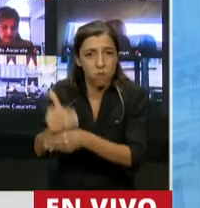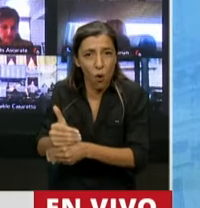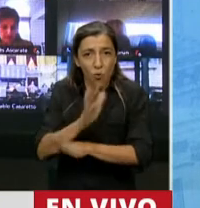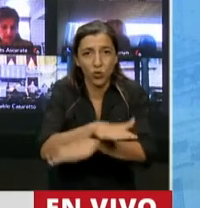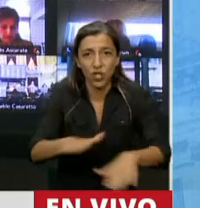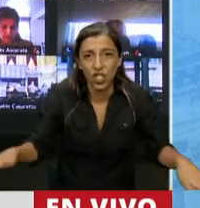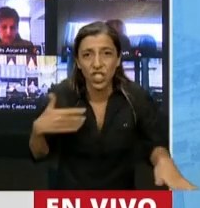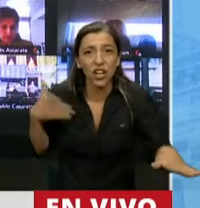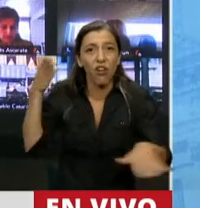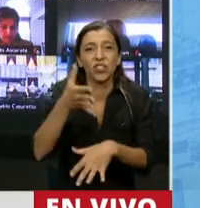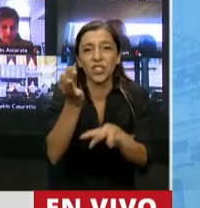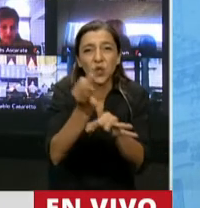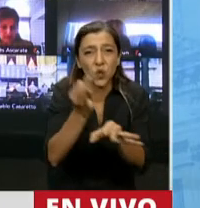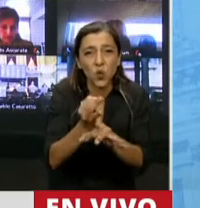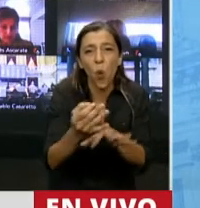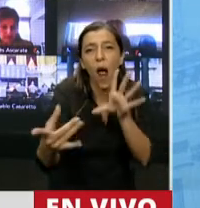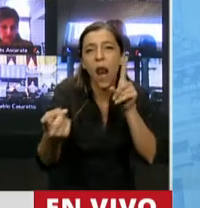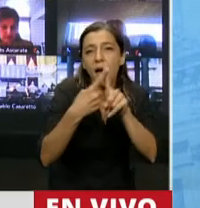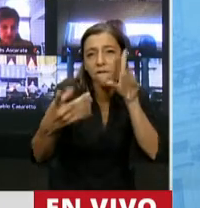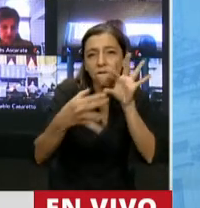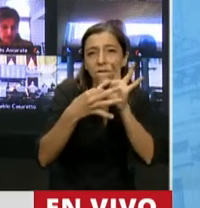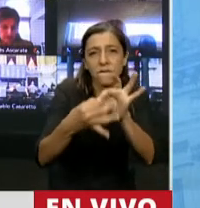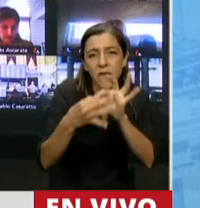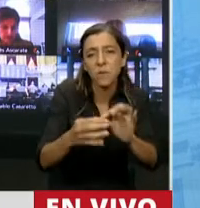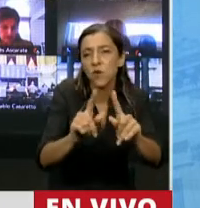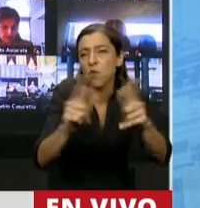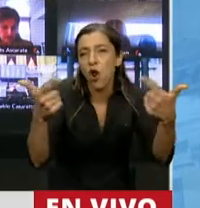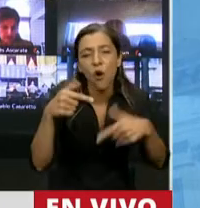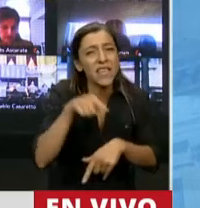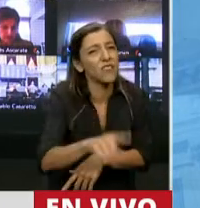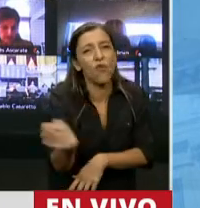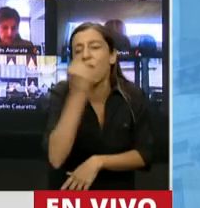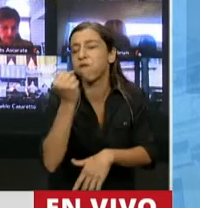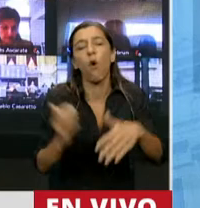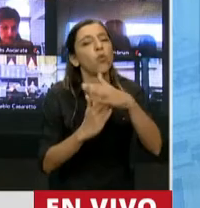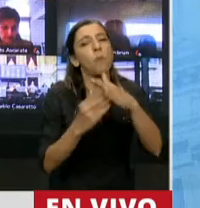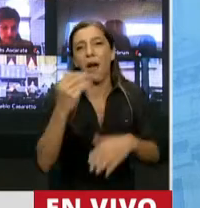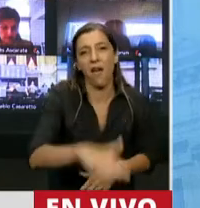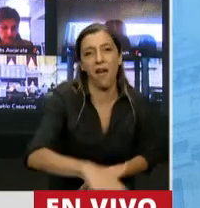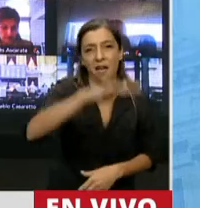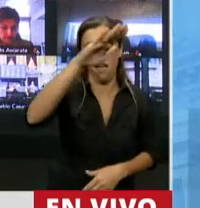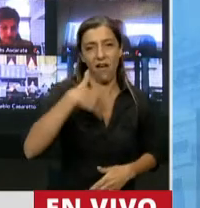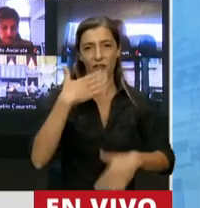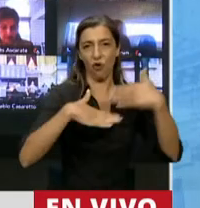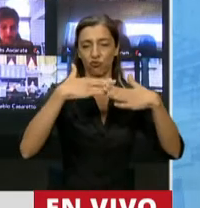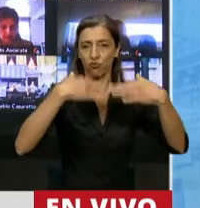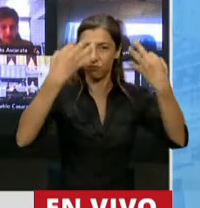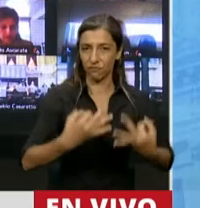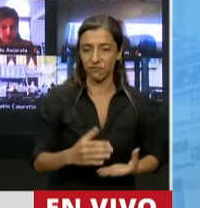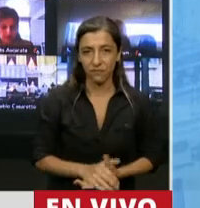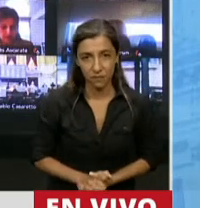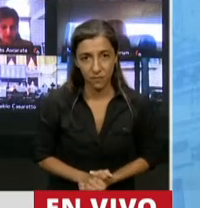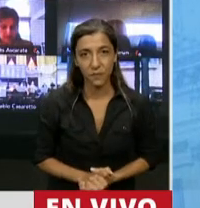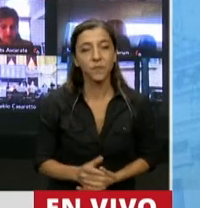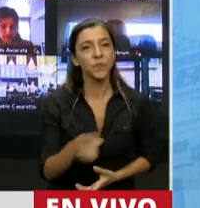escuelas sin ese vínculo fundamental para la construcción de su proyecto de vida sabiendo además que